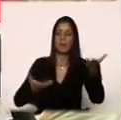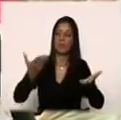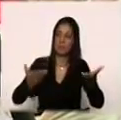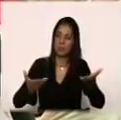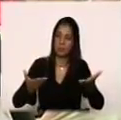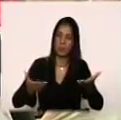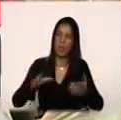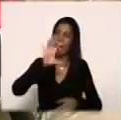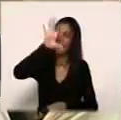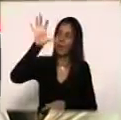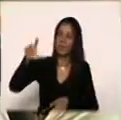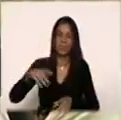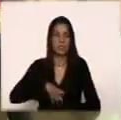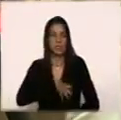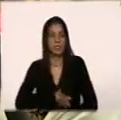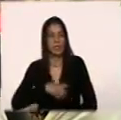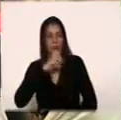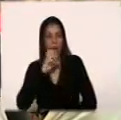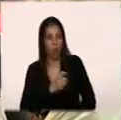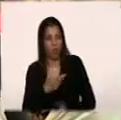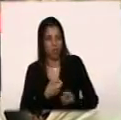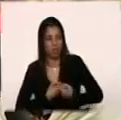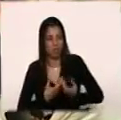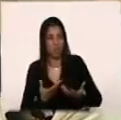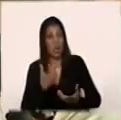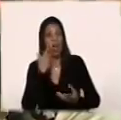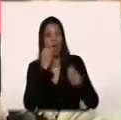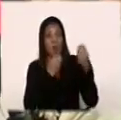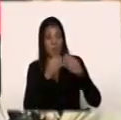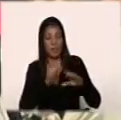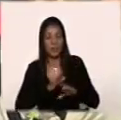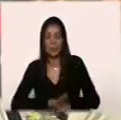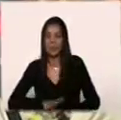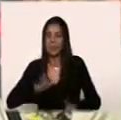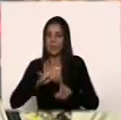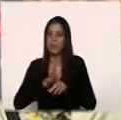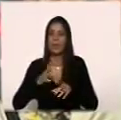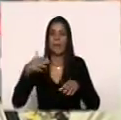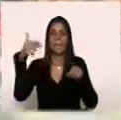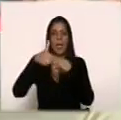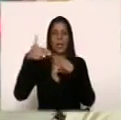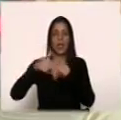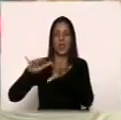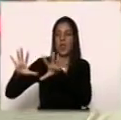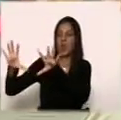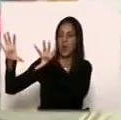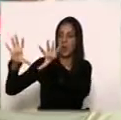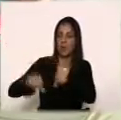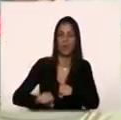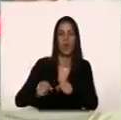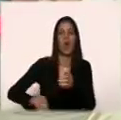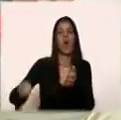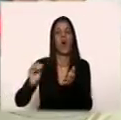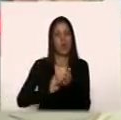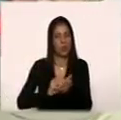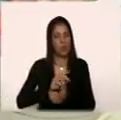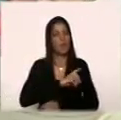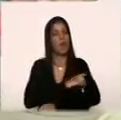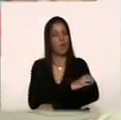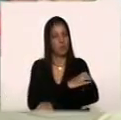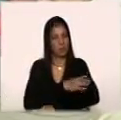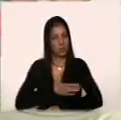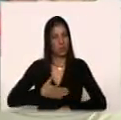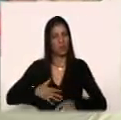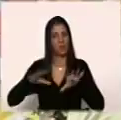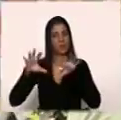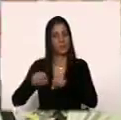en la revolución, para que no haya justa distribución, para volver a tomar la renta petrolera en forma parásita de ese sector dominante.